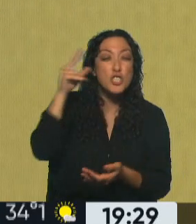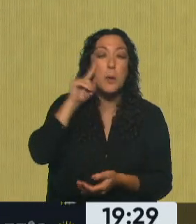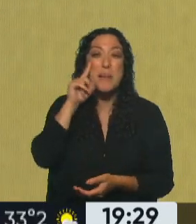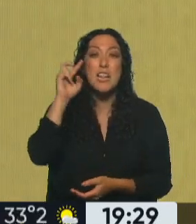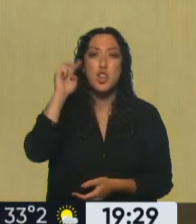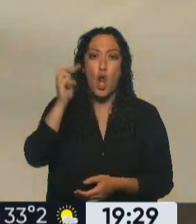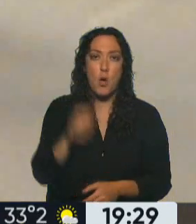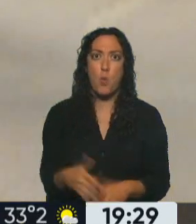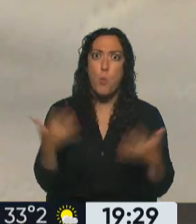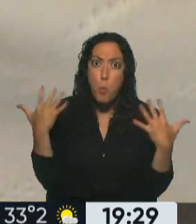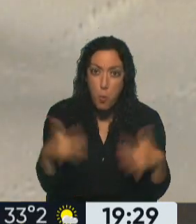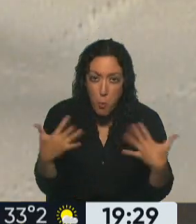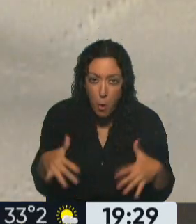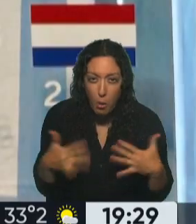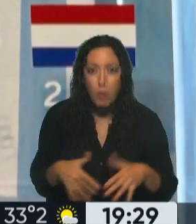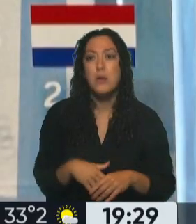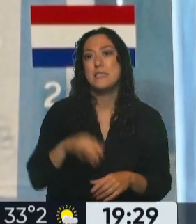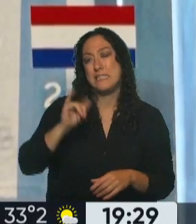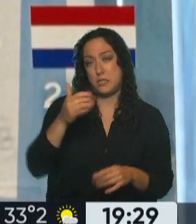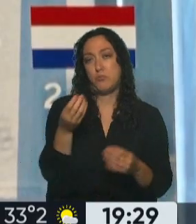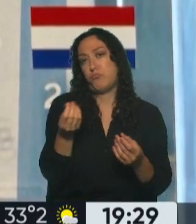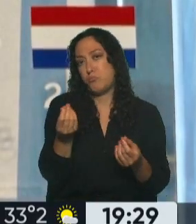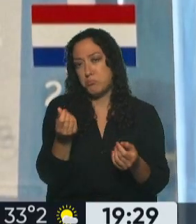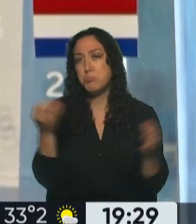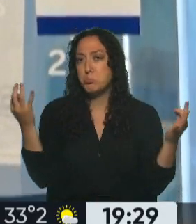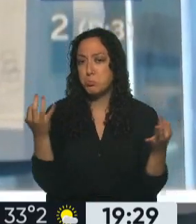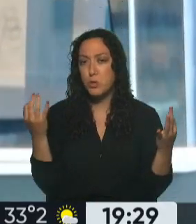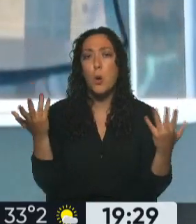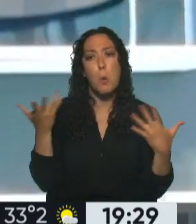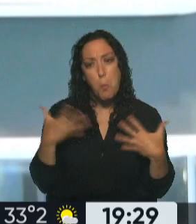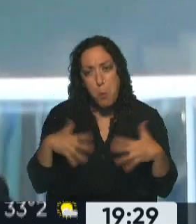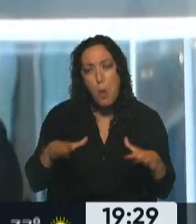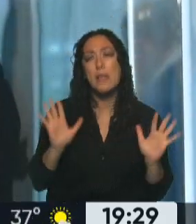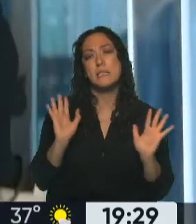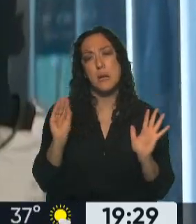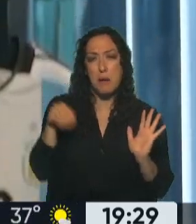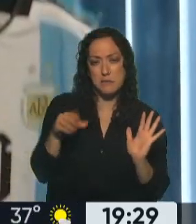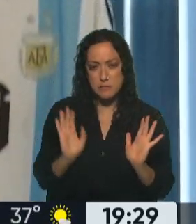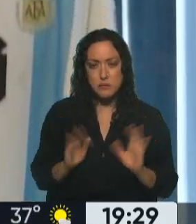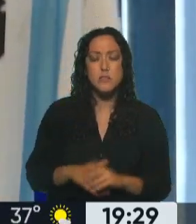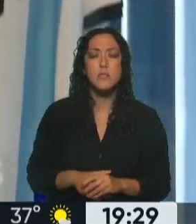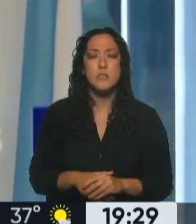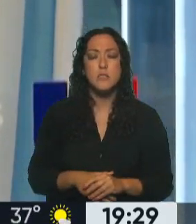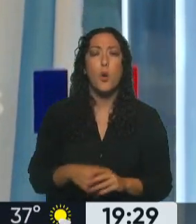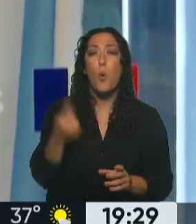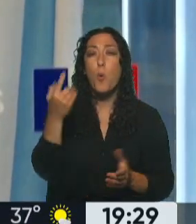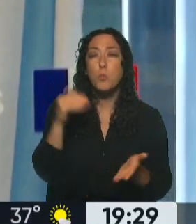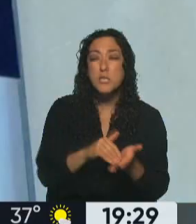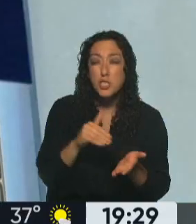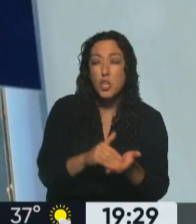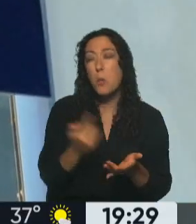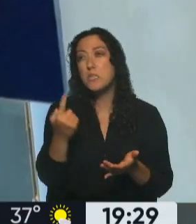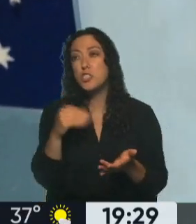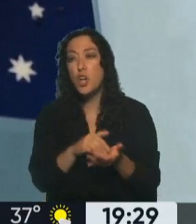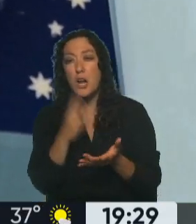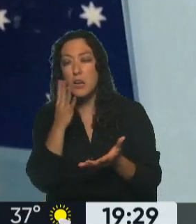7.800.000 dólares. ¿Nada más y nada menos? Sí, es una buena cifra. Podría haber sido también un poco más. A razón más o menos de un millón y algo. Porque, a